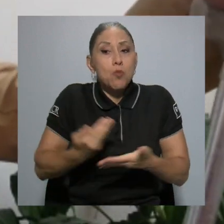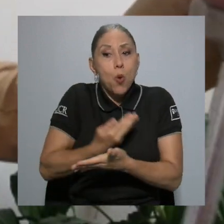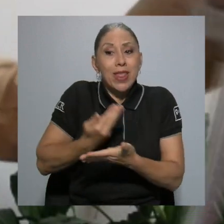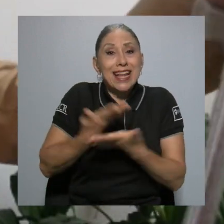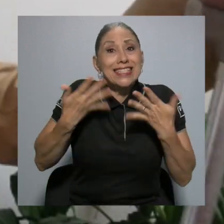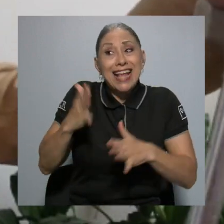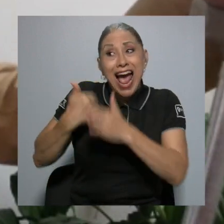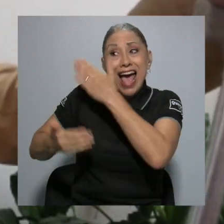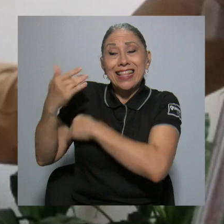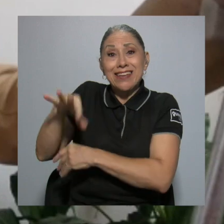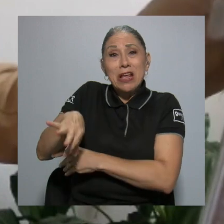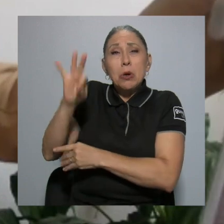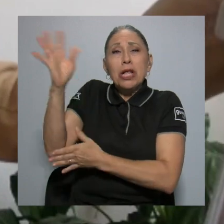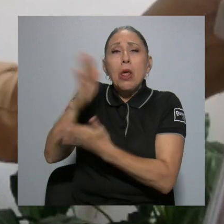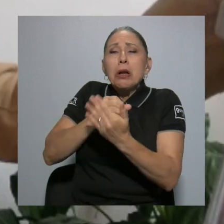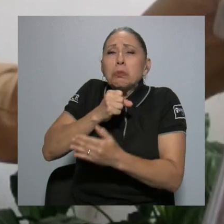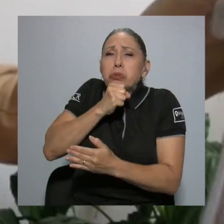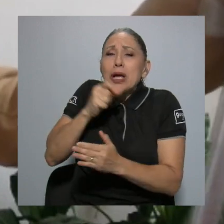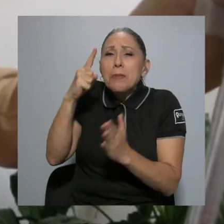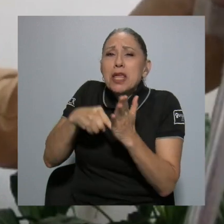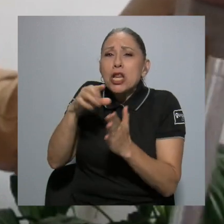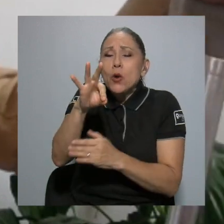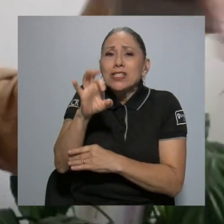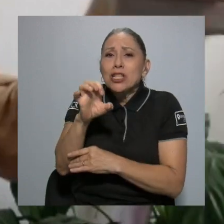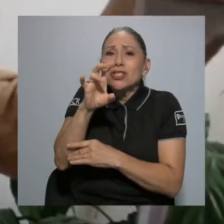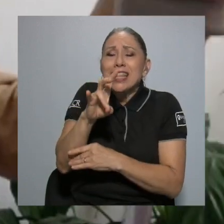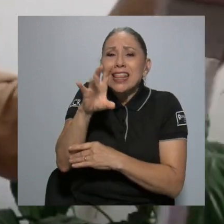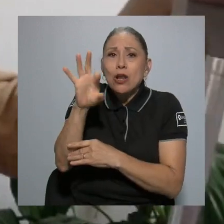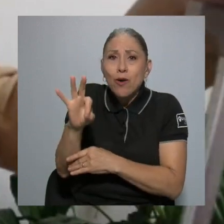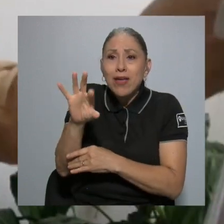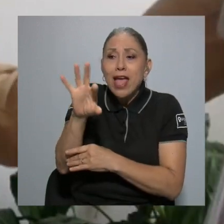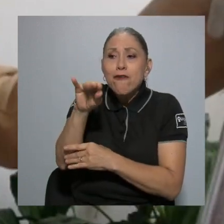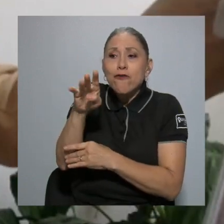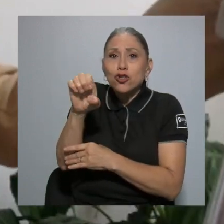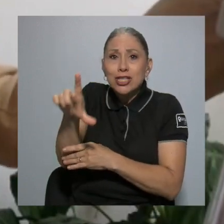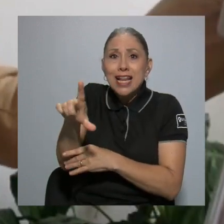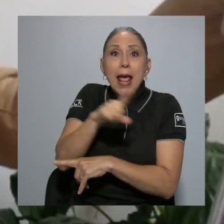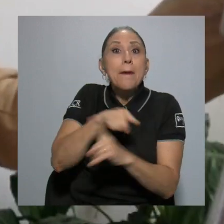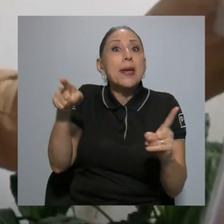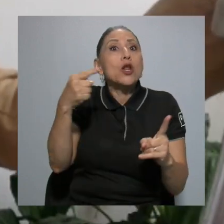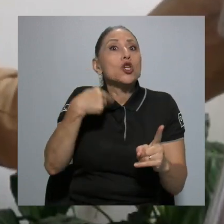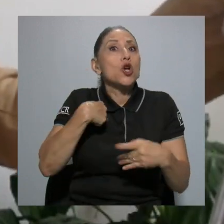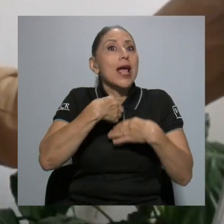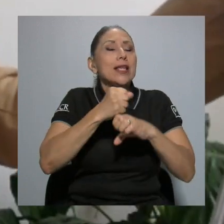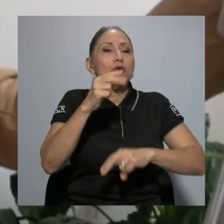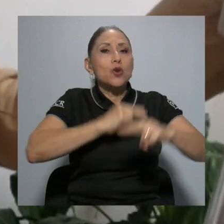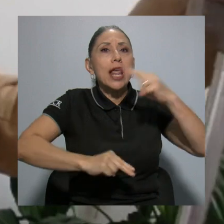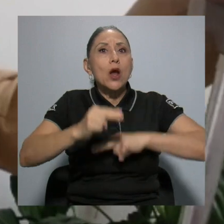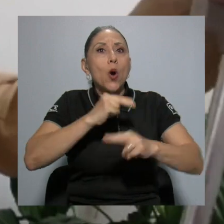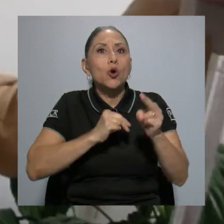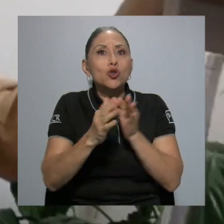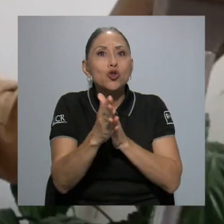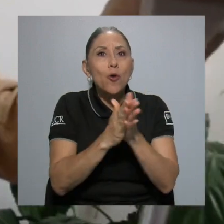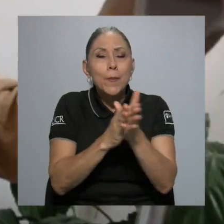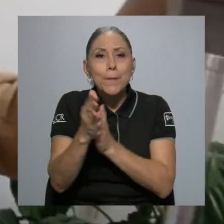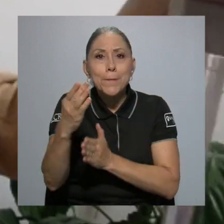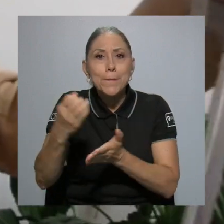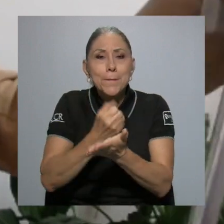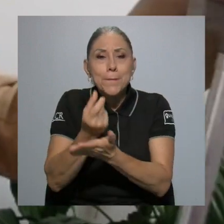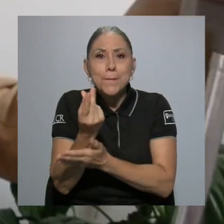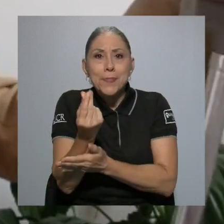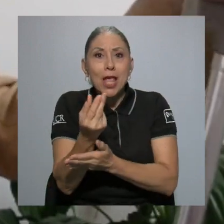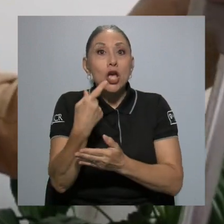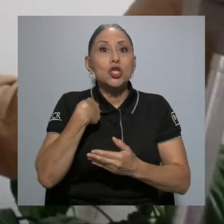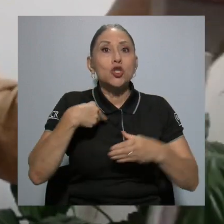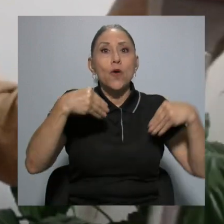me había cruzado con un fósil en 1979, pero había creado un negocio bien lucrativo que era vender osamentas